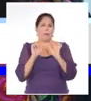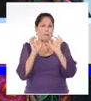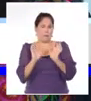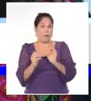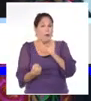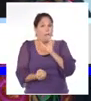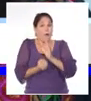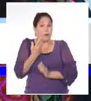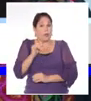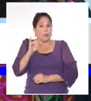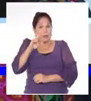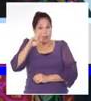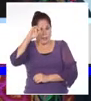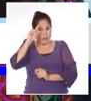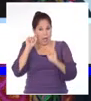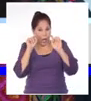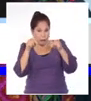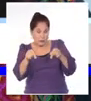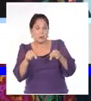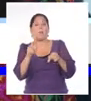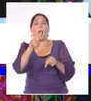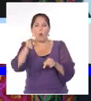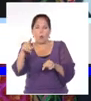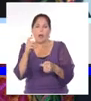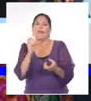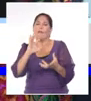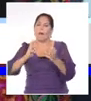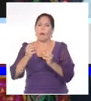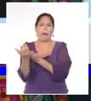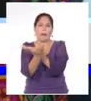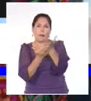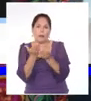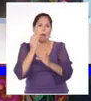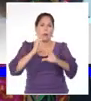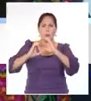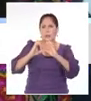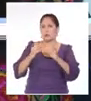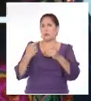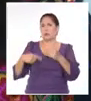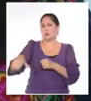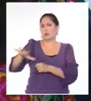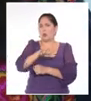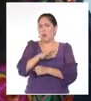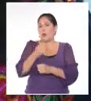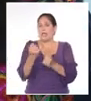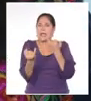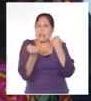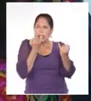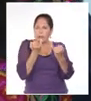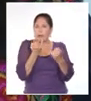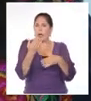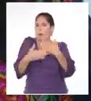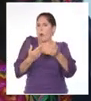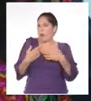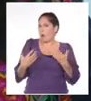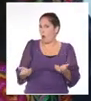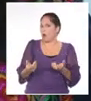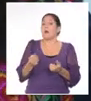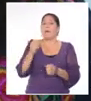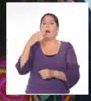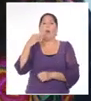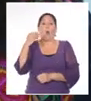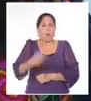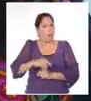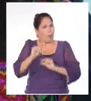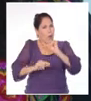Fundación está hoy acá presente para buscar esos espacios de intercambio, de comunicación de actores, de identificación de buenas prácticas que puedan ser